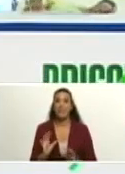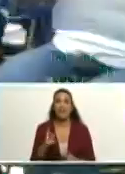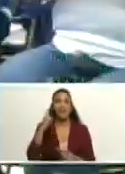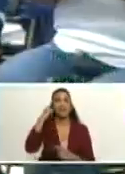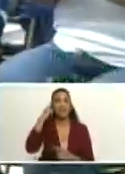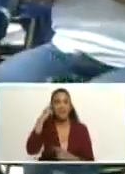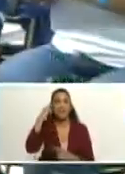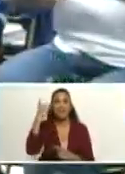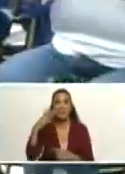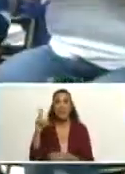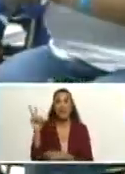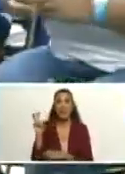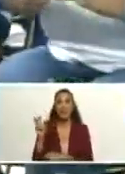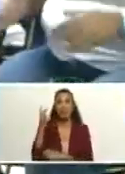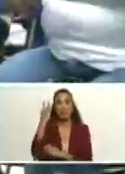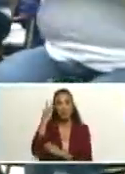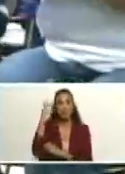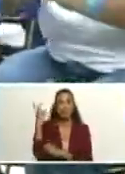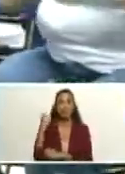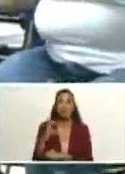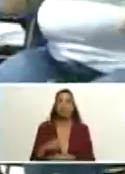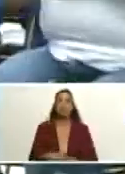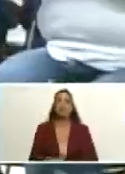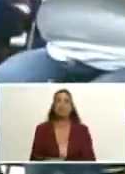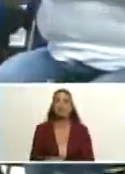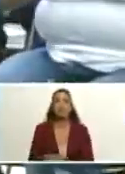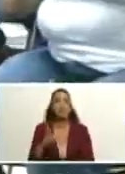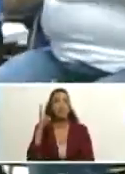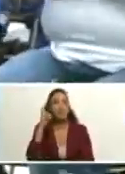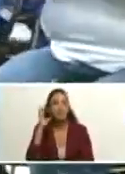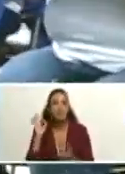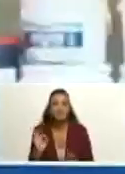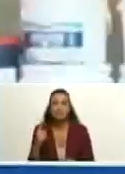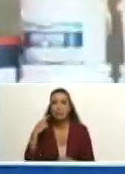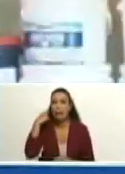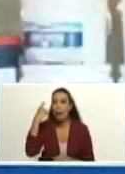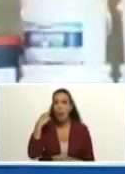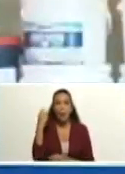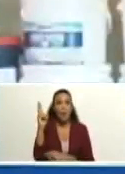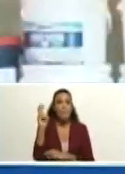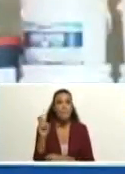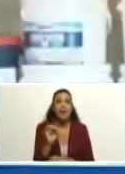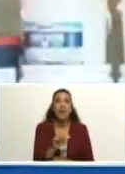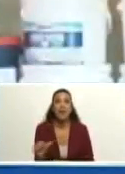loco, estoy como loco, estoy como loco.